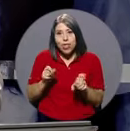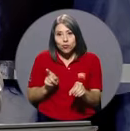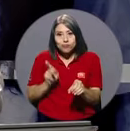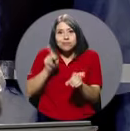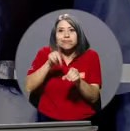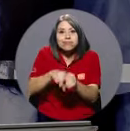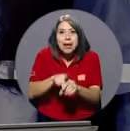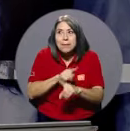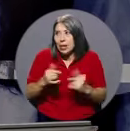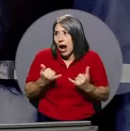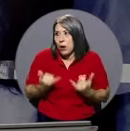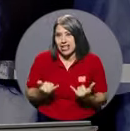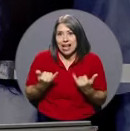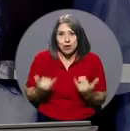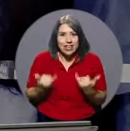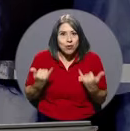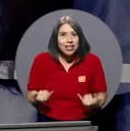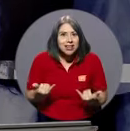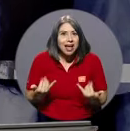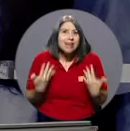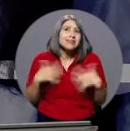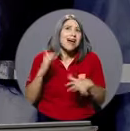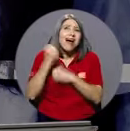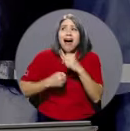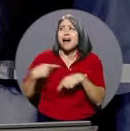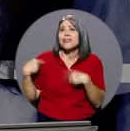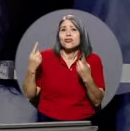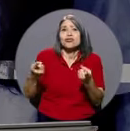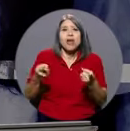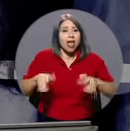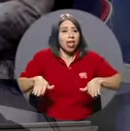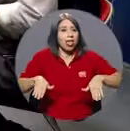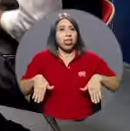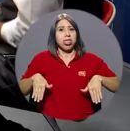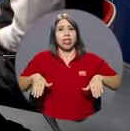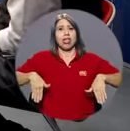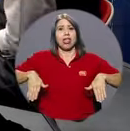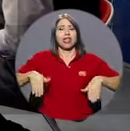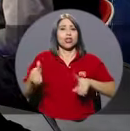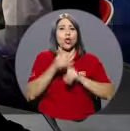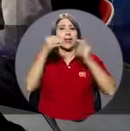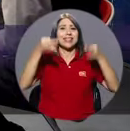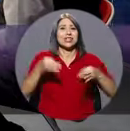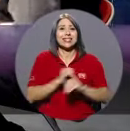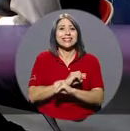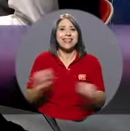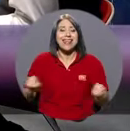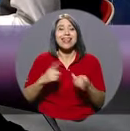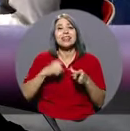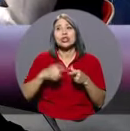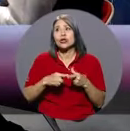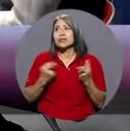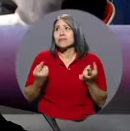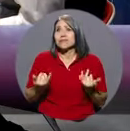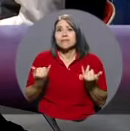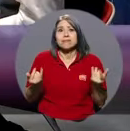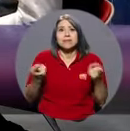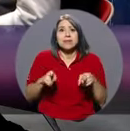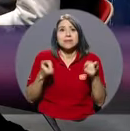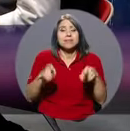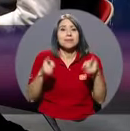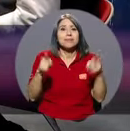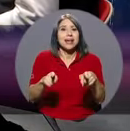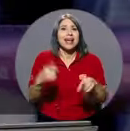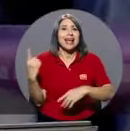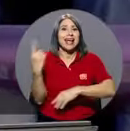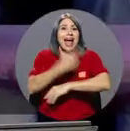meter en este juego. Pero ahorita, y hemos pasado años haciendo, no tomamos las decisiones y seguimos estando en un entorno que cada